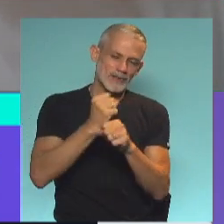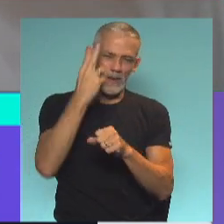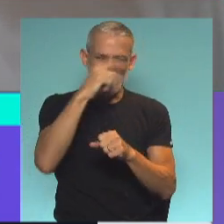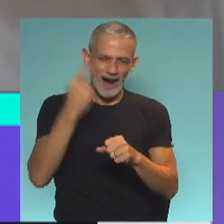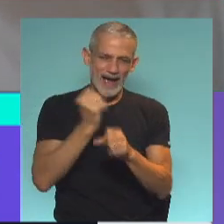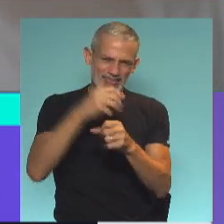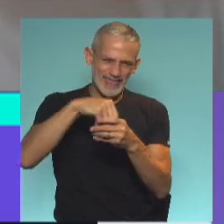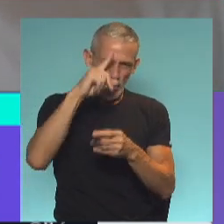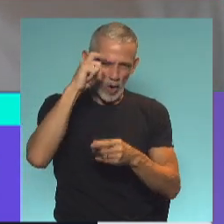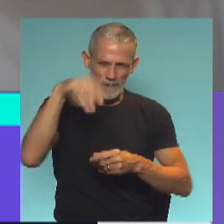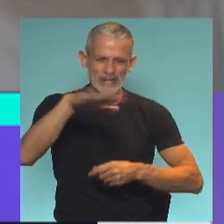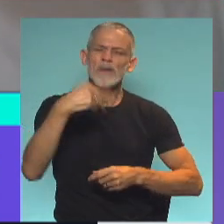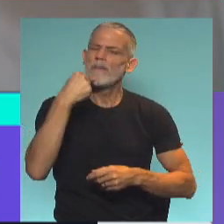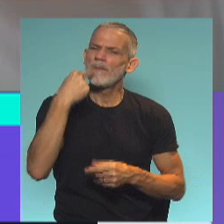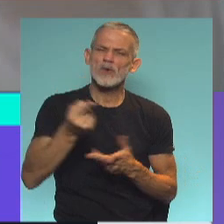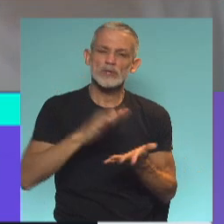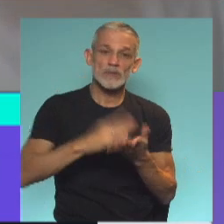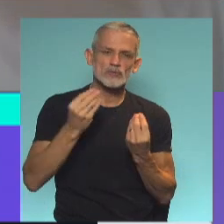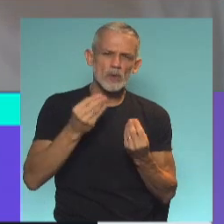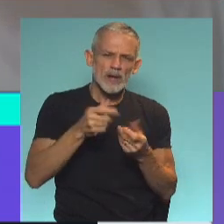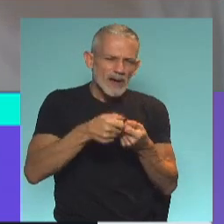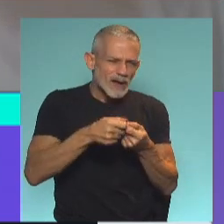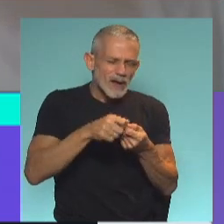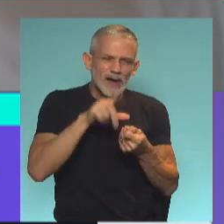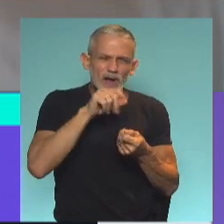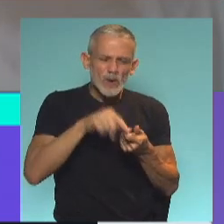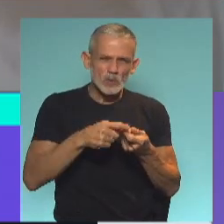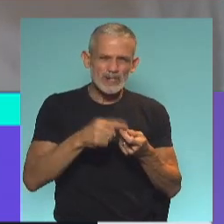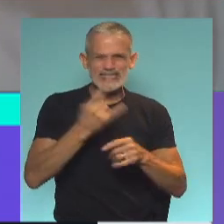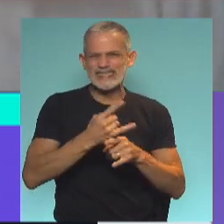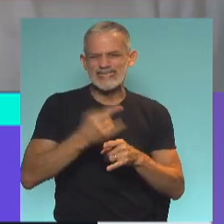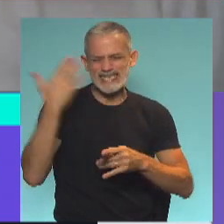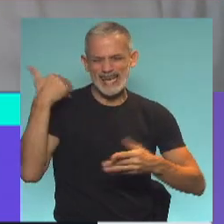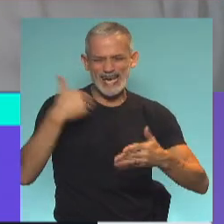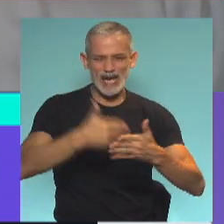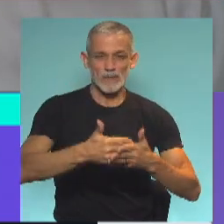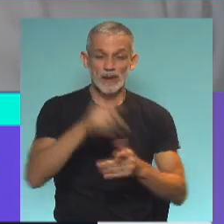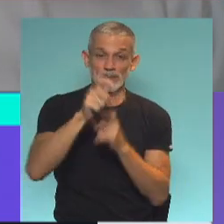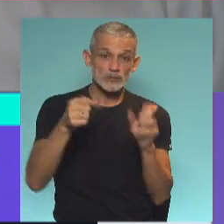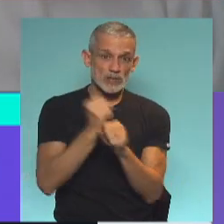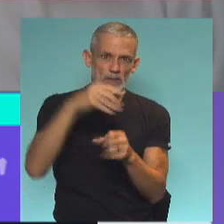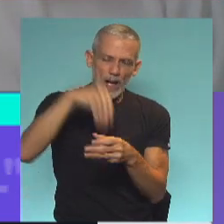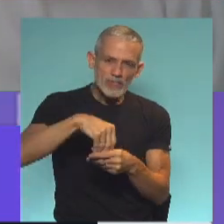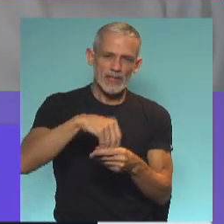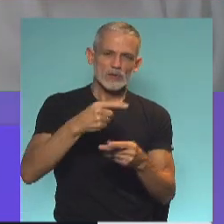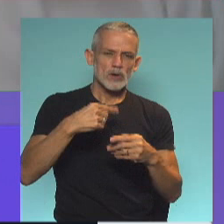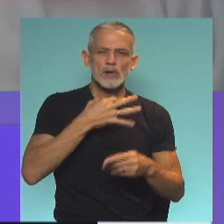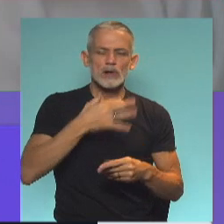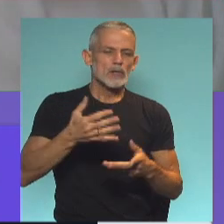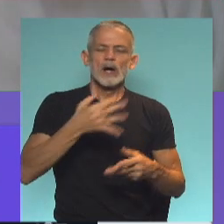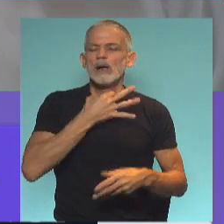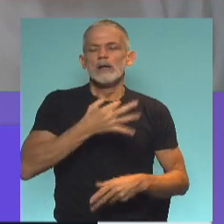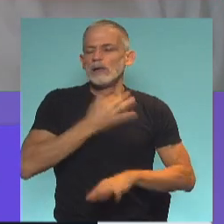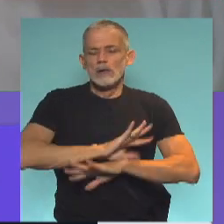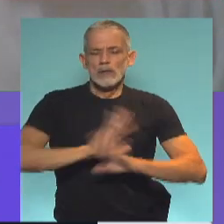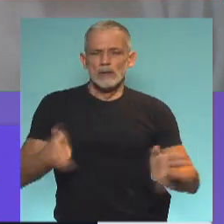pandemia. Y le consultamos a propósito de posteos que, bueno, venimos recibiendo desde el principio, personal de la salud que realmente está agotado para